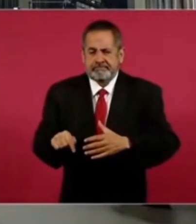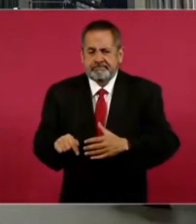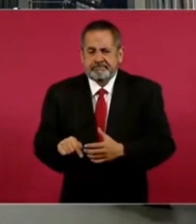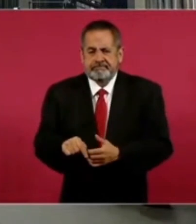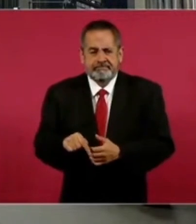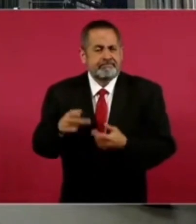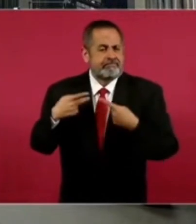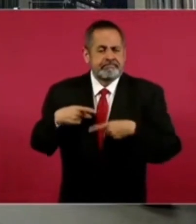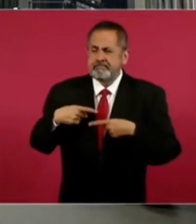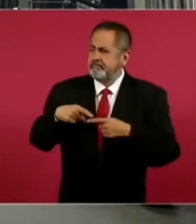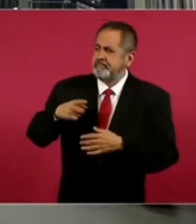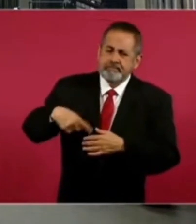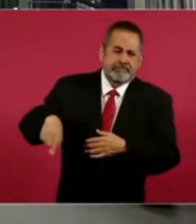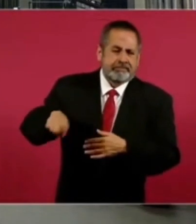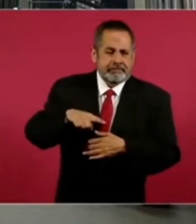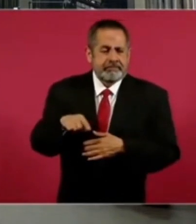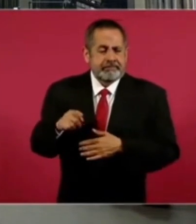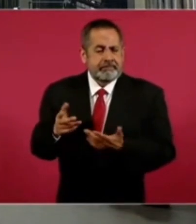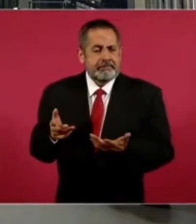gente, mucha